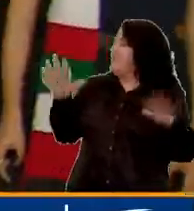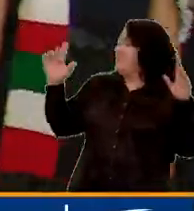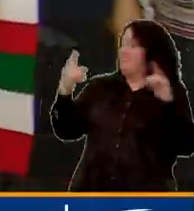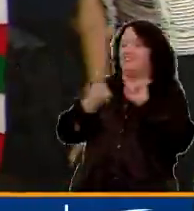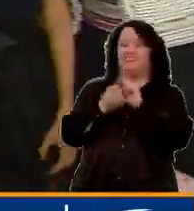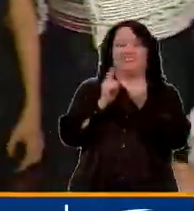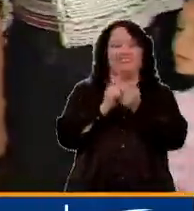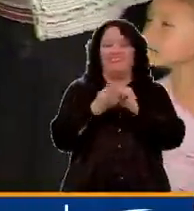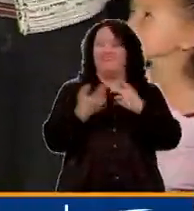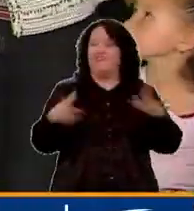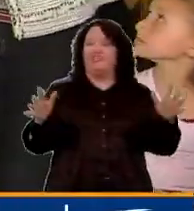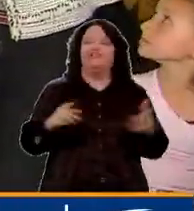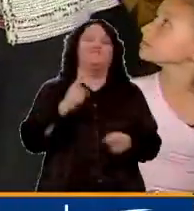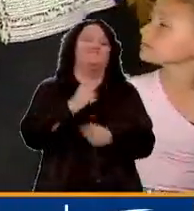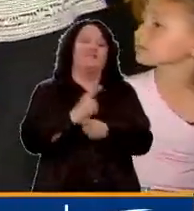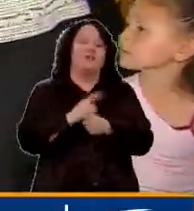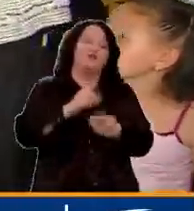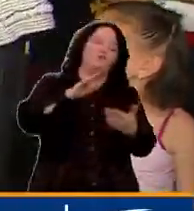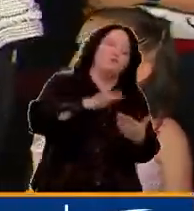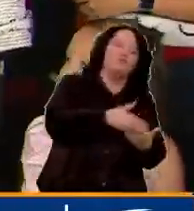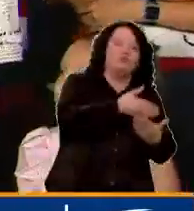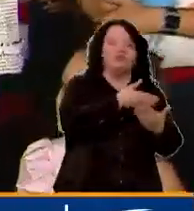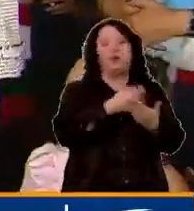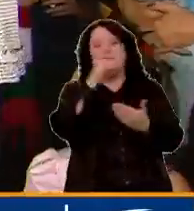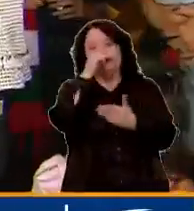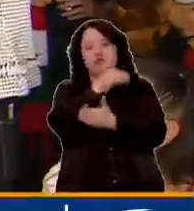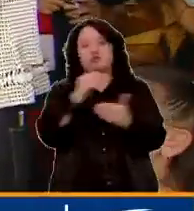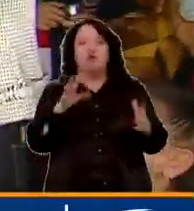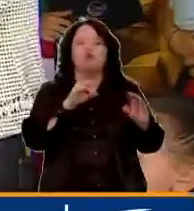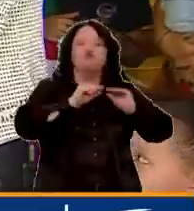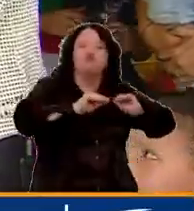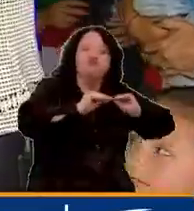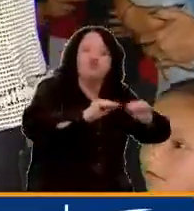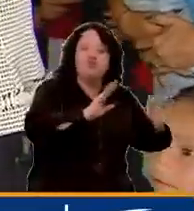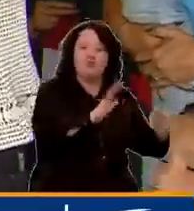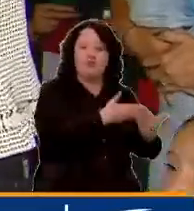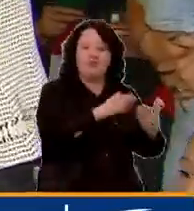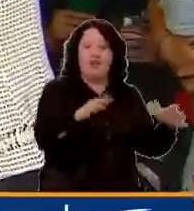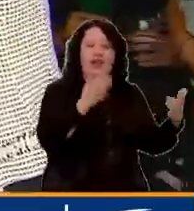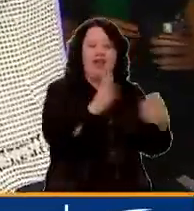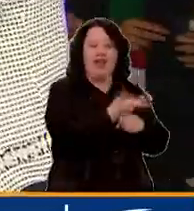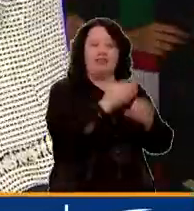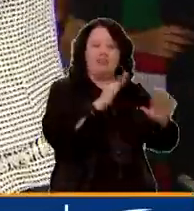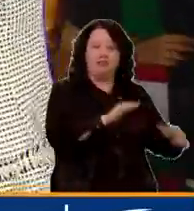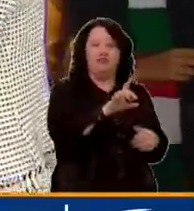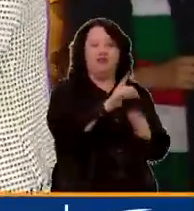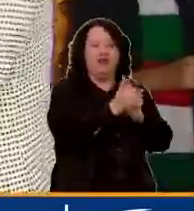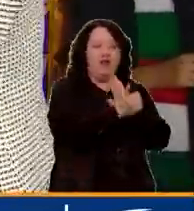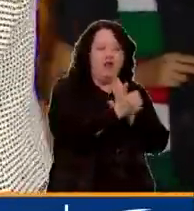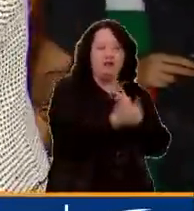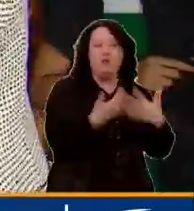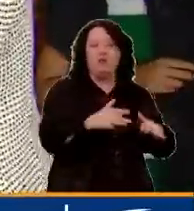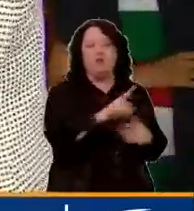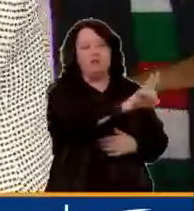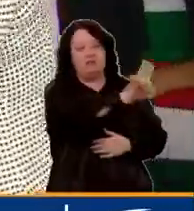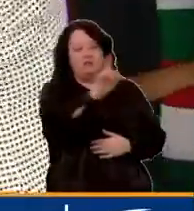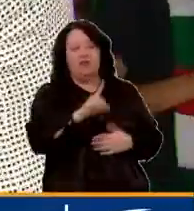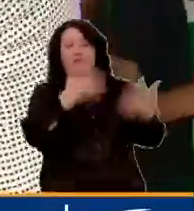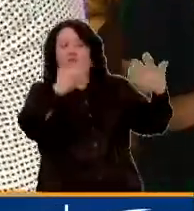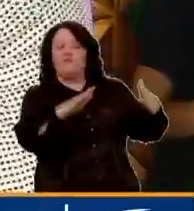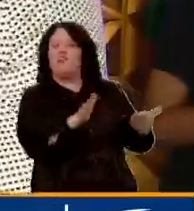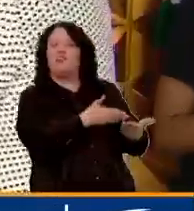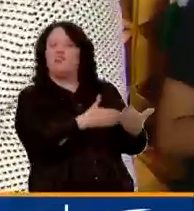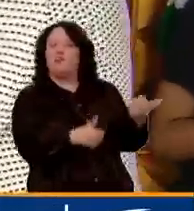Y cerramos con música, con los niños de la Escuela de Música y Arte, Dones y Talentos. Germán, ¿con qué vamos a